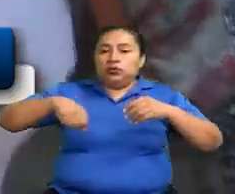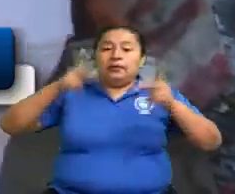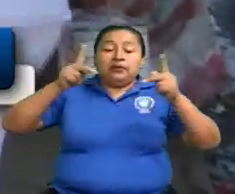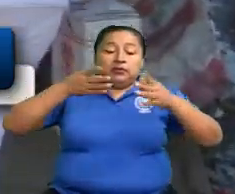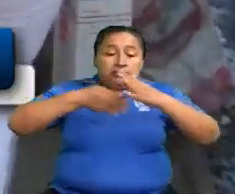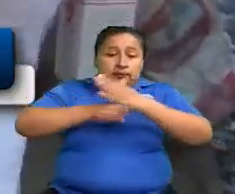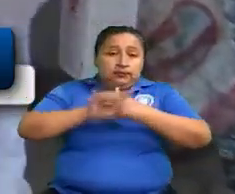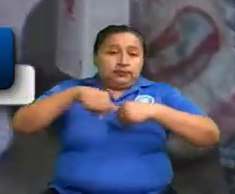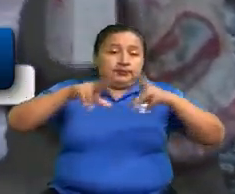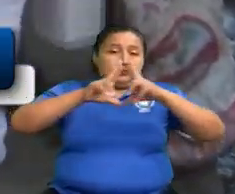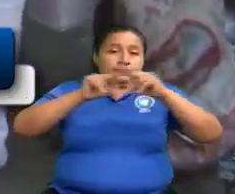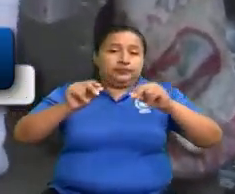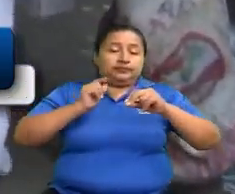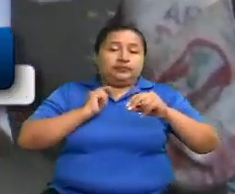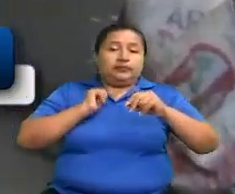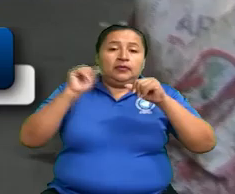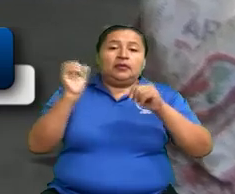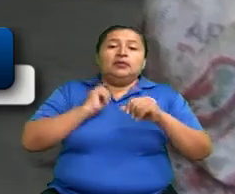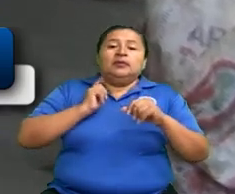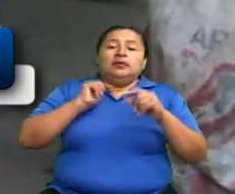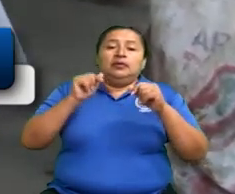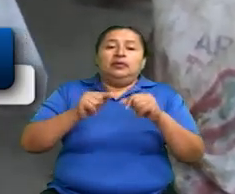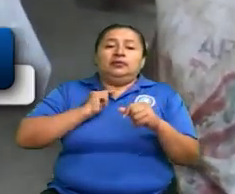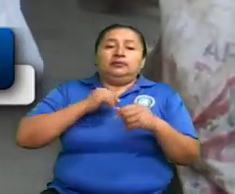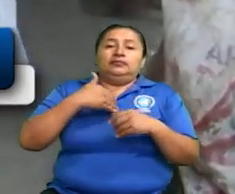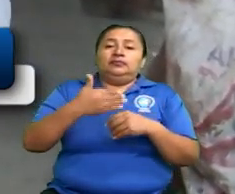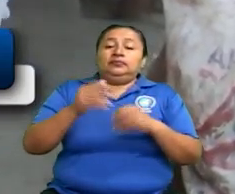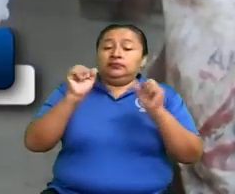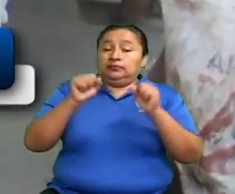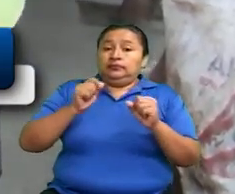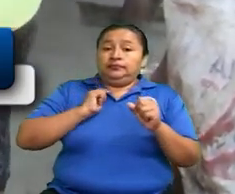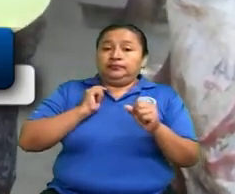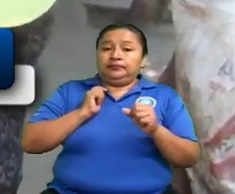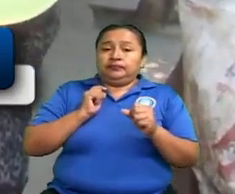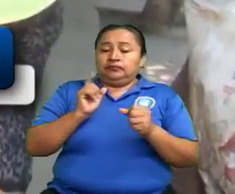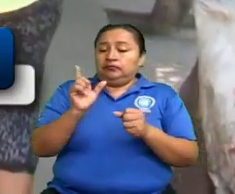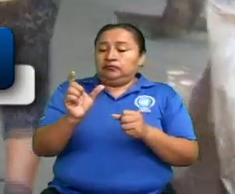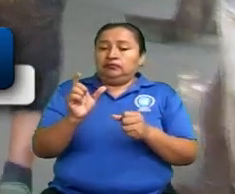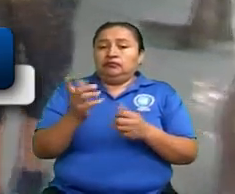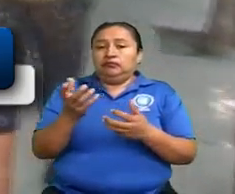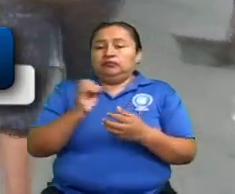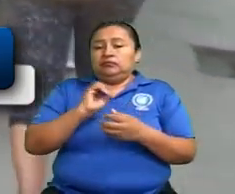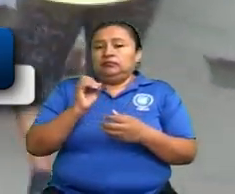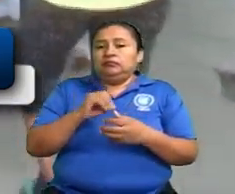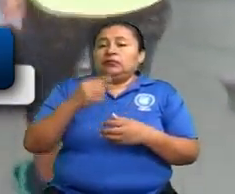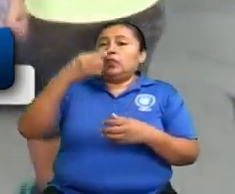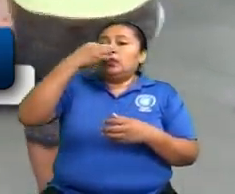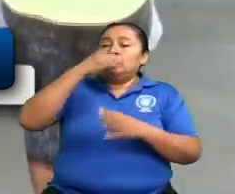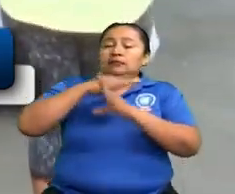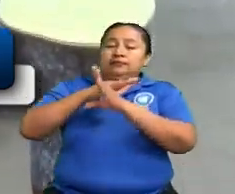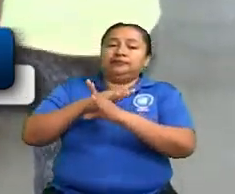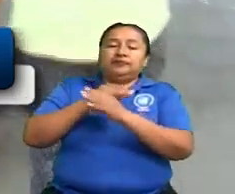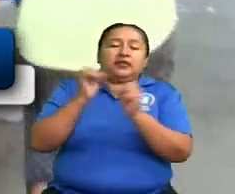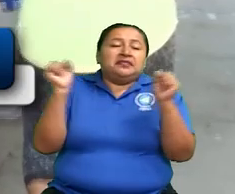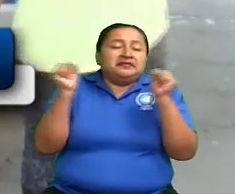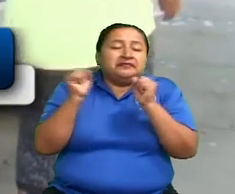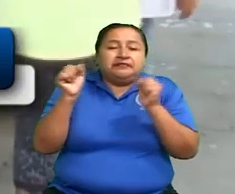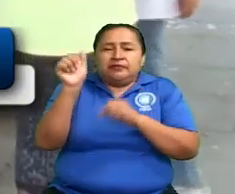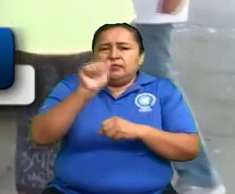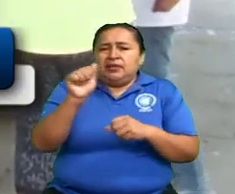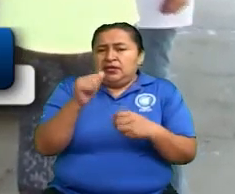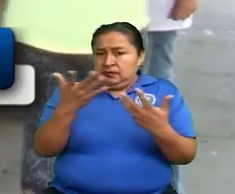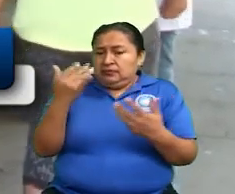ingresan a Nicaragua puedan portar o vacunarlas contra la fiebre amarilla.